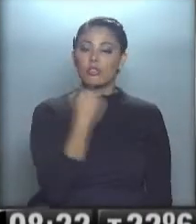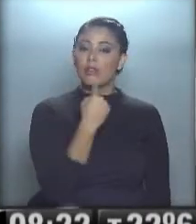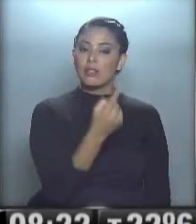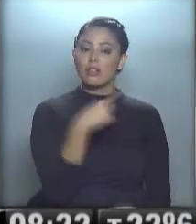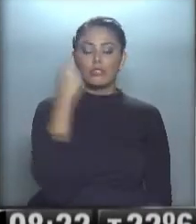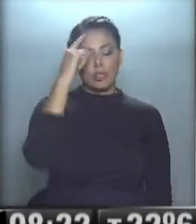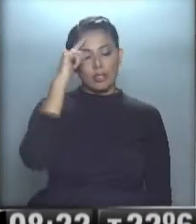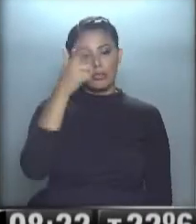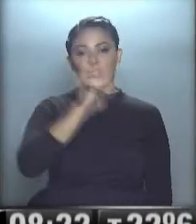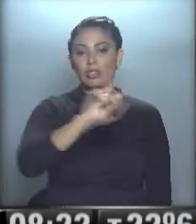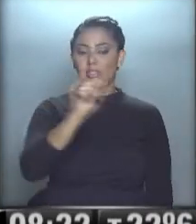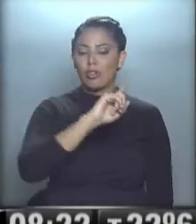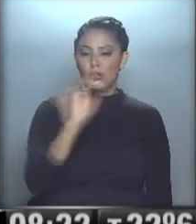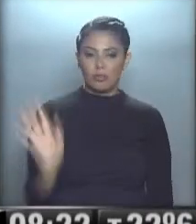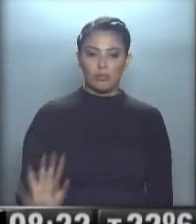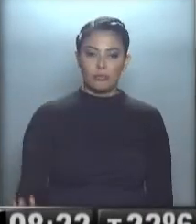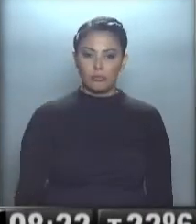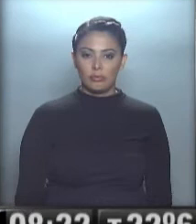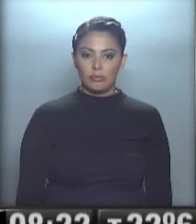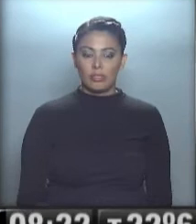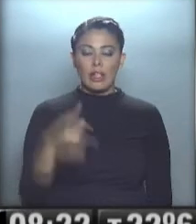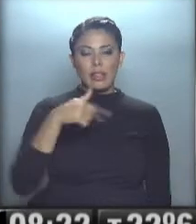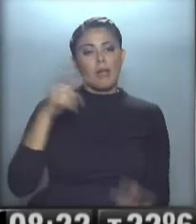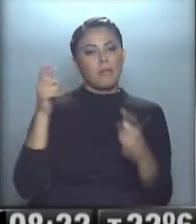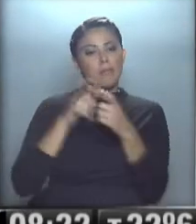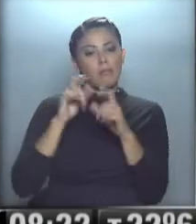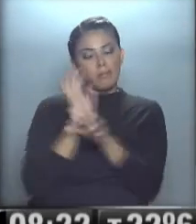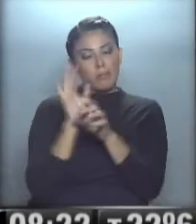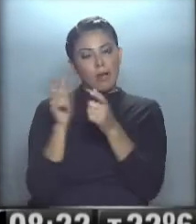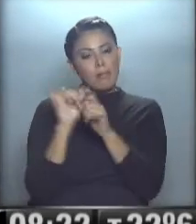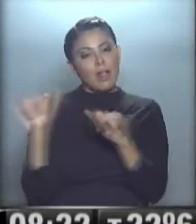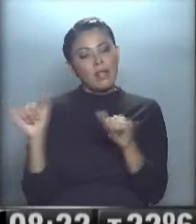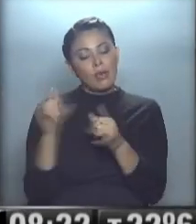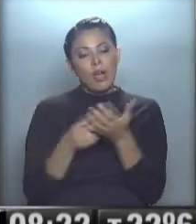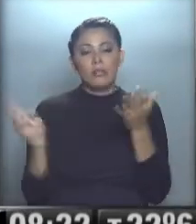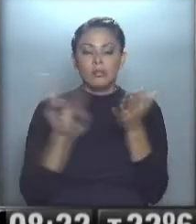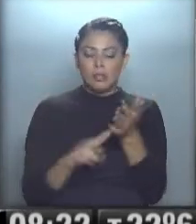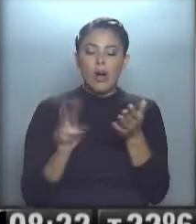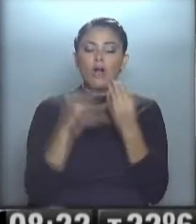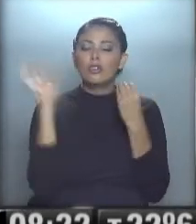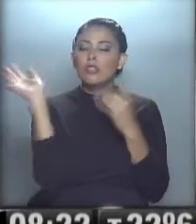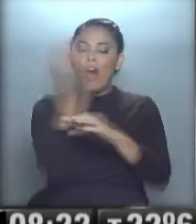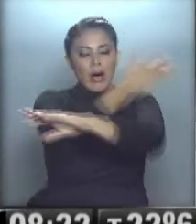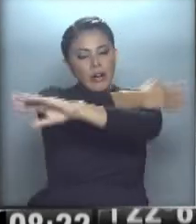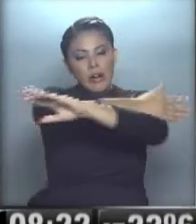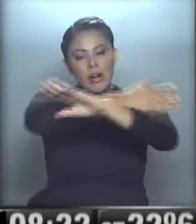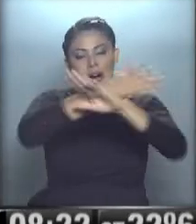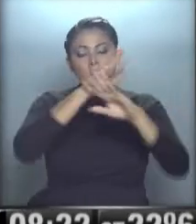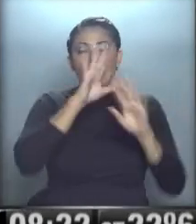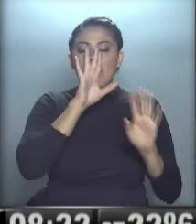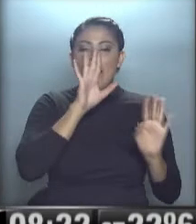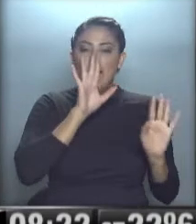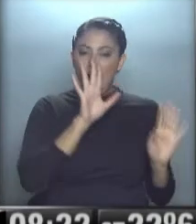seamos ingenuos los argentinos. Estas películas las vimos repetidamente a través de la historia. Y me parece que es muy